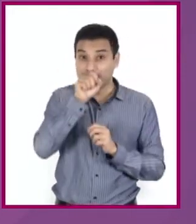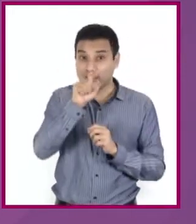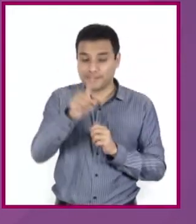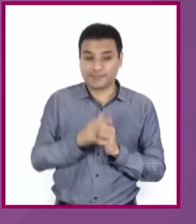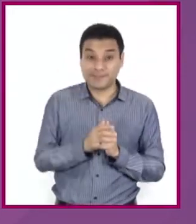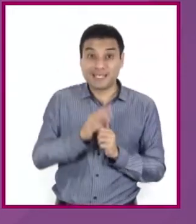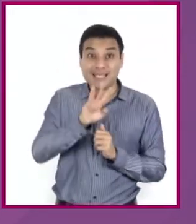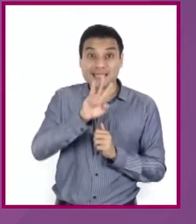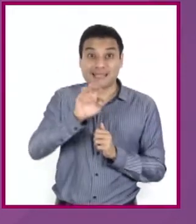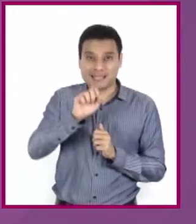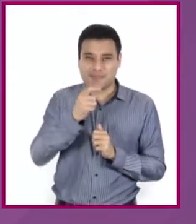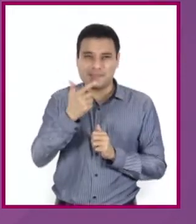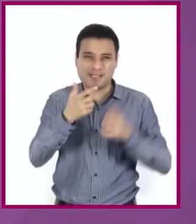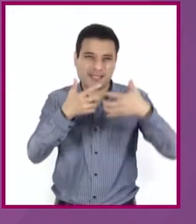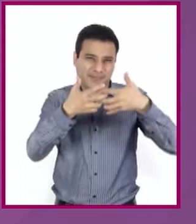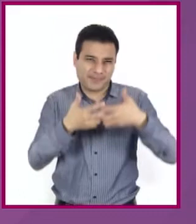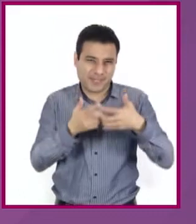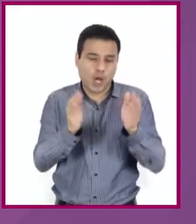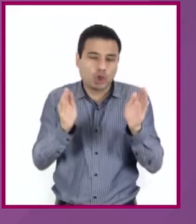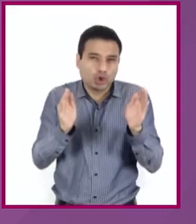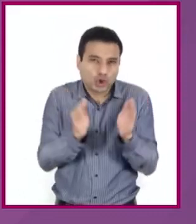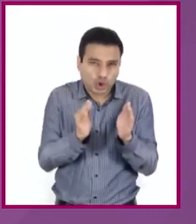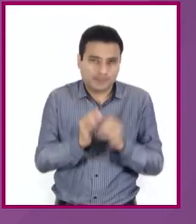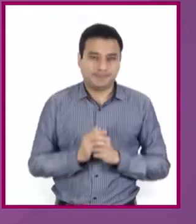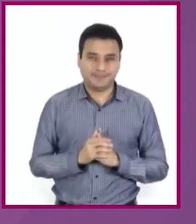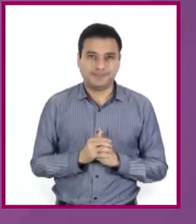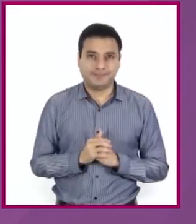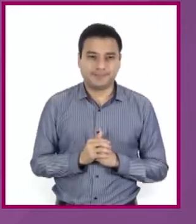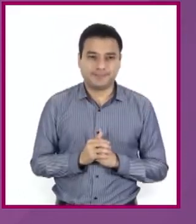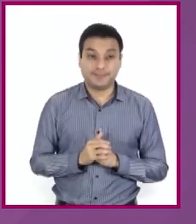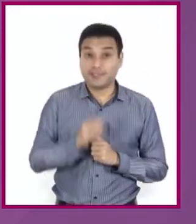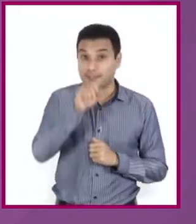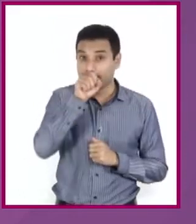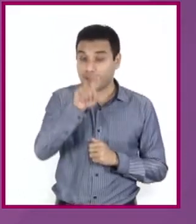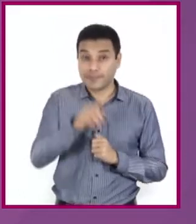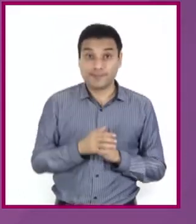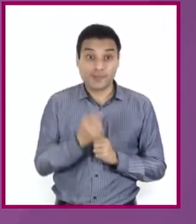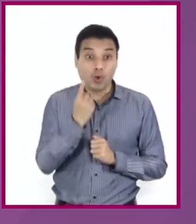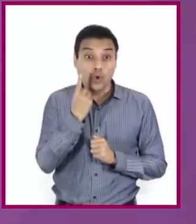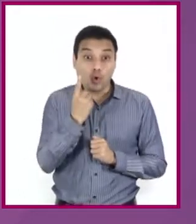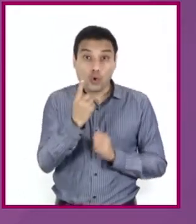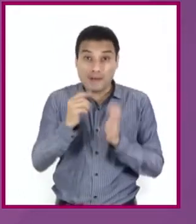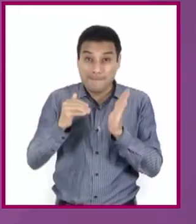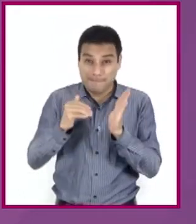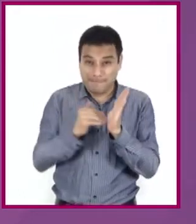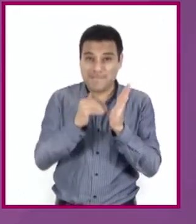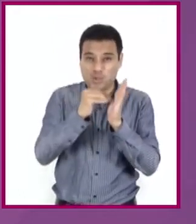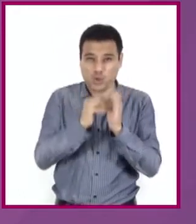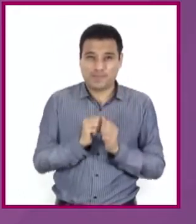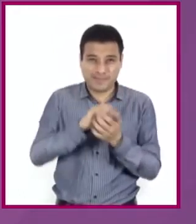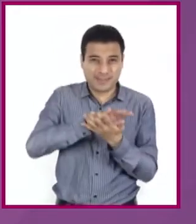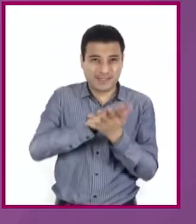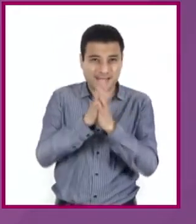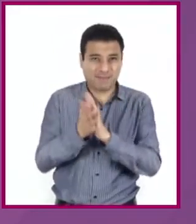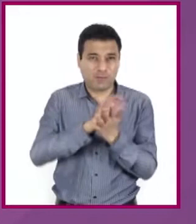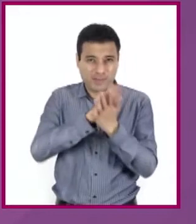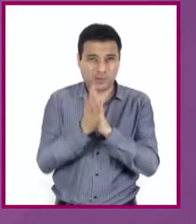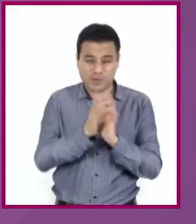327 subestaciones de diversas capacidades y más de 1 millón de transformadores.